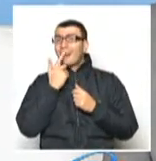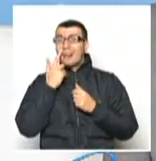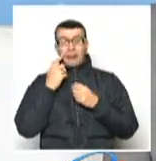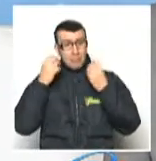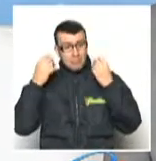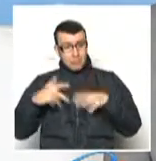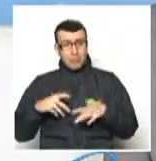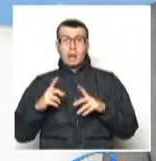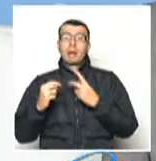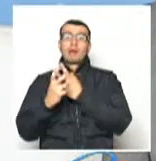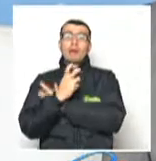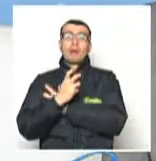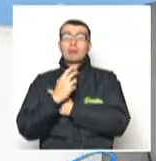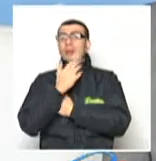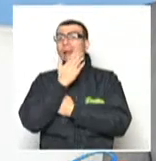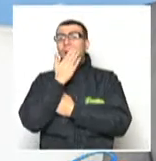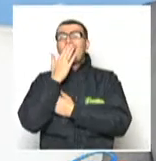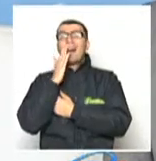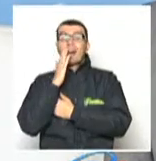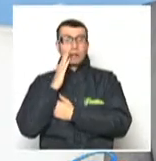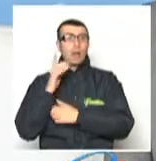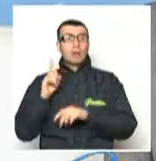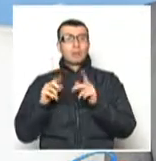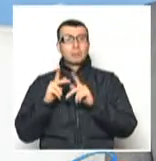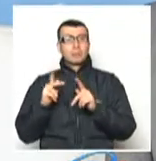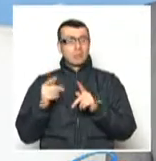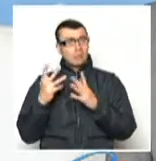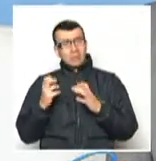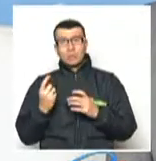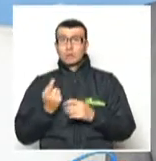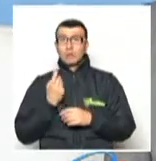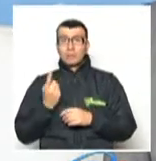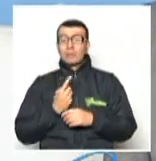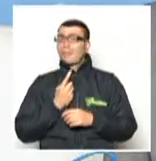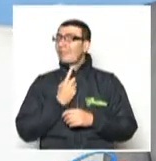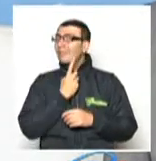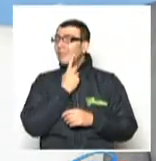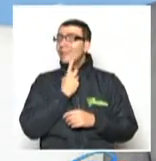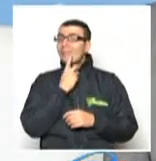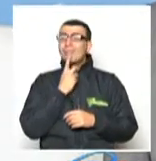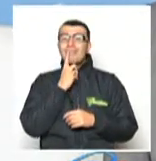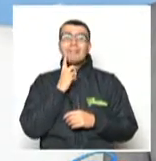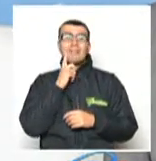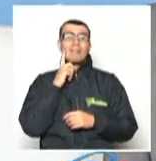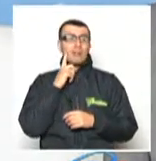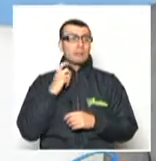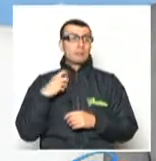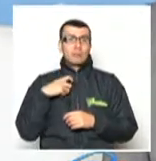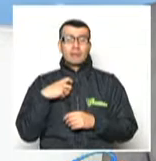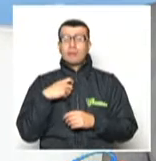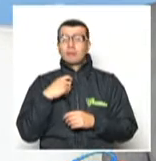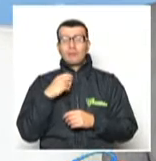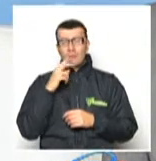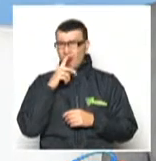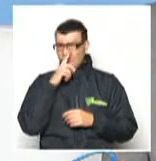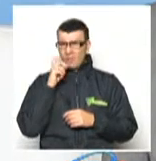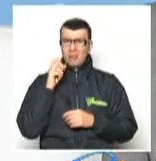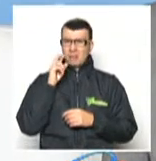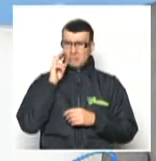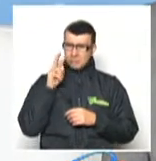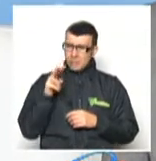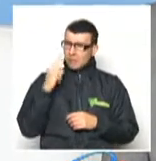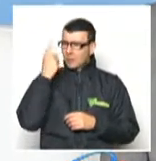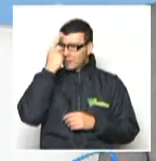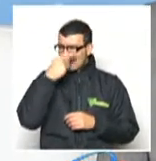dientes, el hueso y la encía. Y cuando las personas les pretenden solamente colocar dientes, las personas van a tener defectos faciales, porque